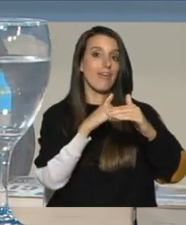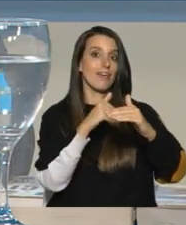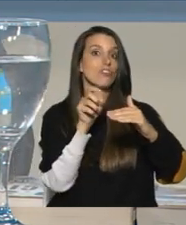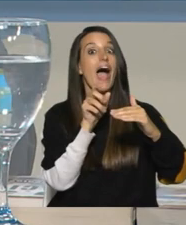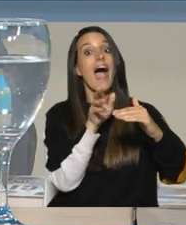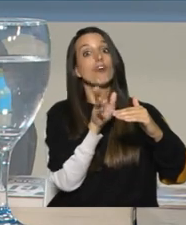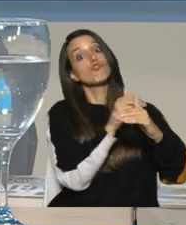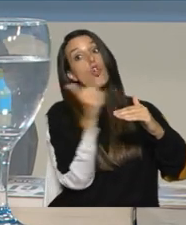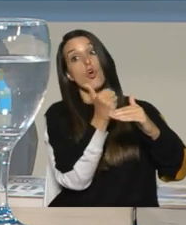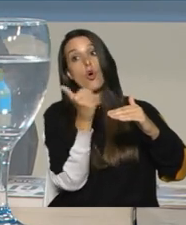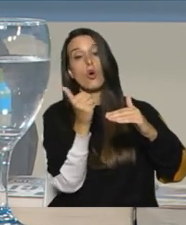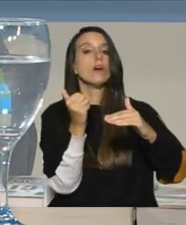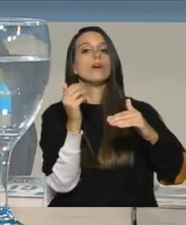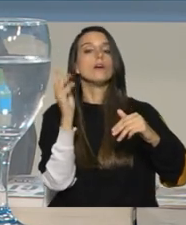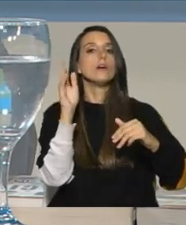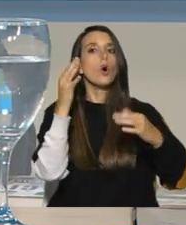los terroristas